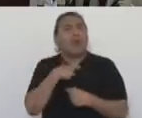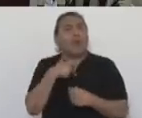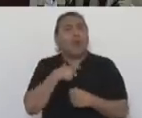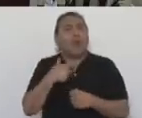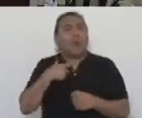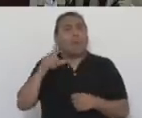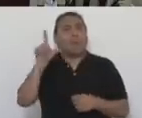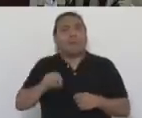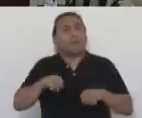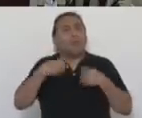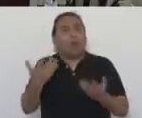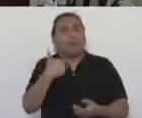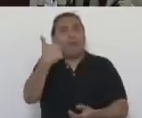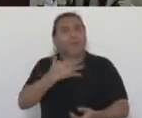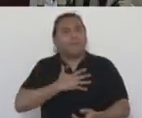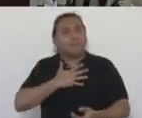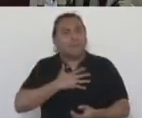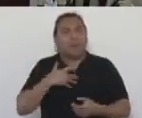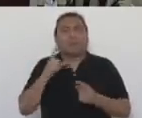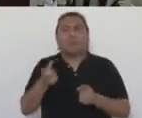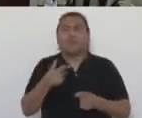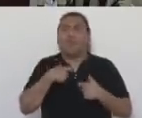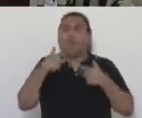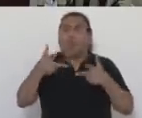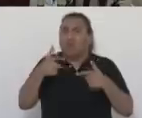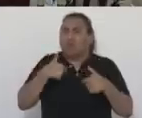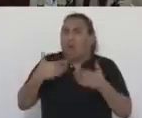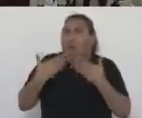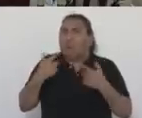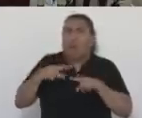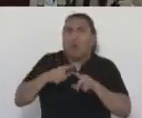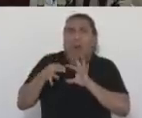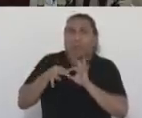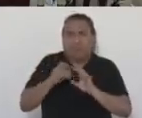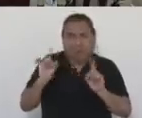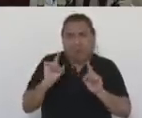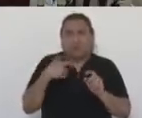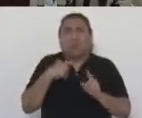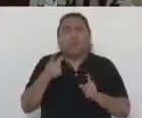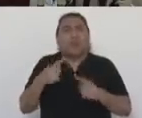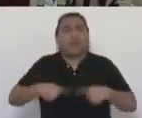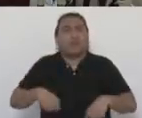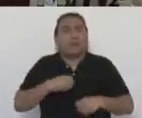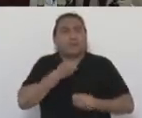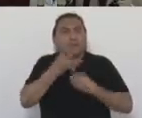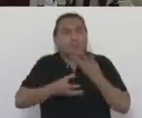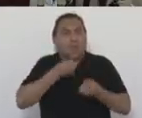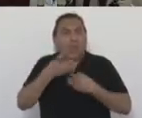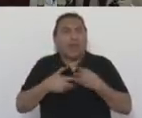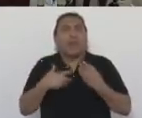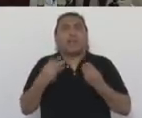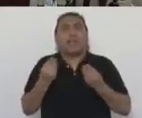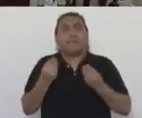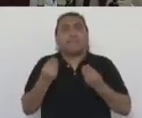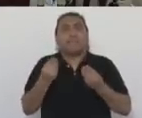hijos. Digo esto sin ataduras partidarias y les pido que tomen todas las expresiones que siguen como de quien vienen,